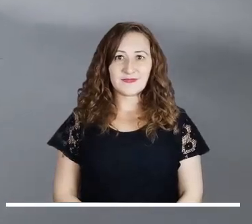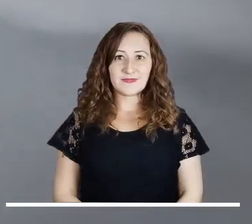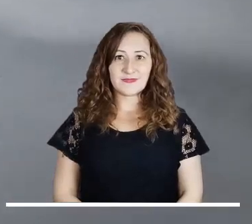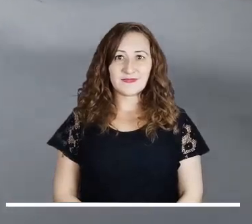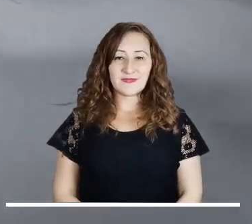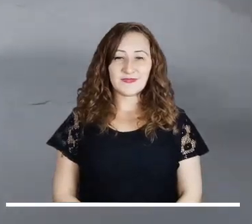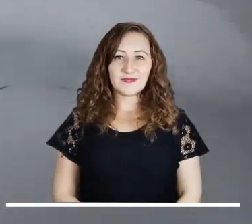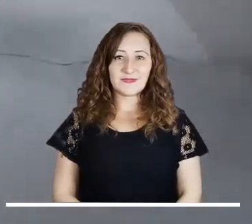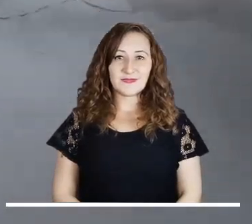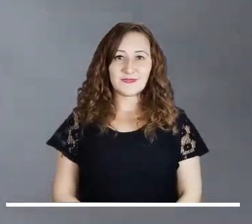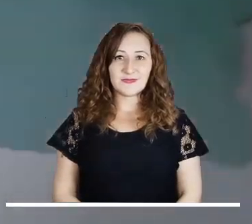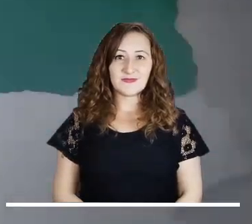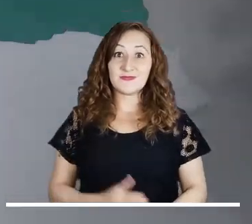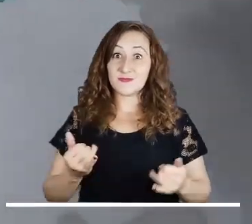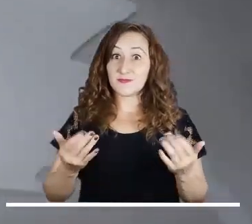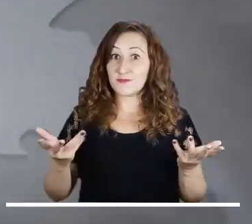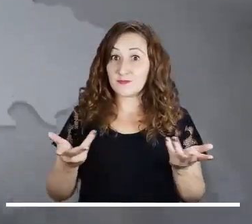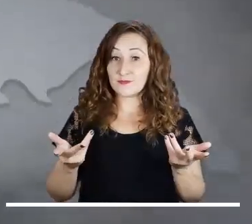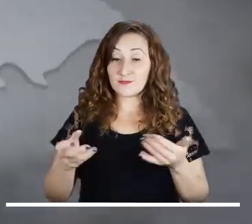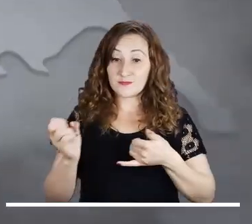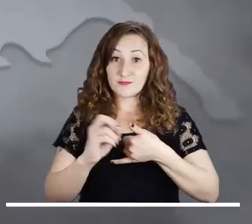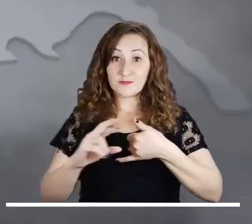precipitaciones.